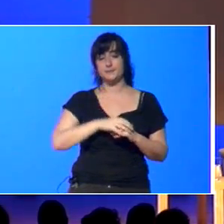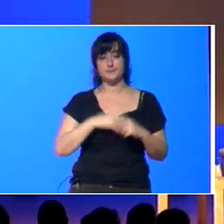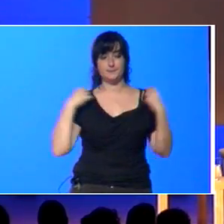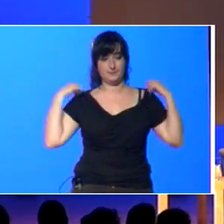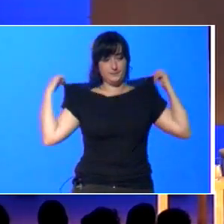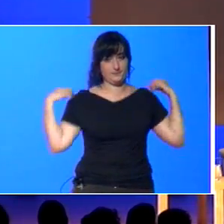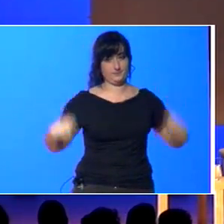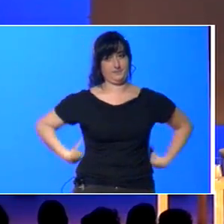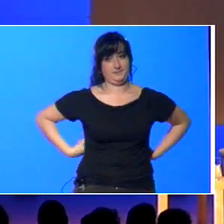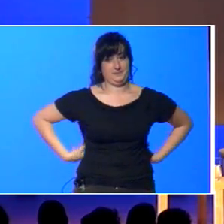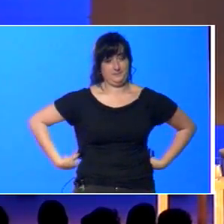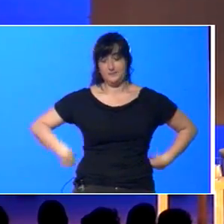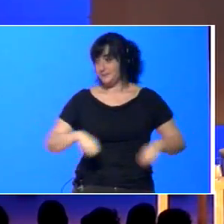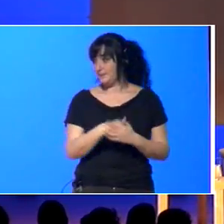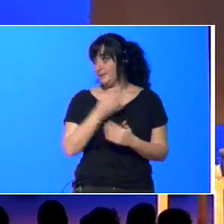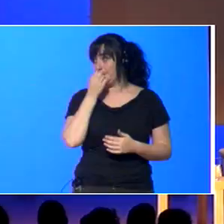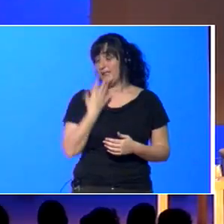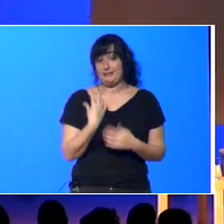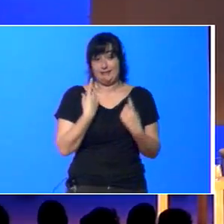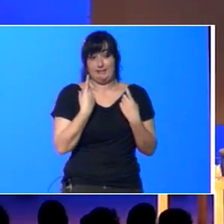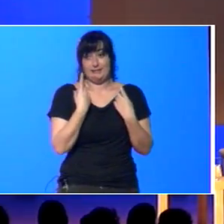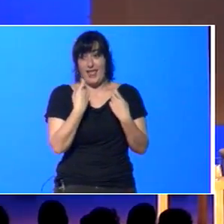Necesito presi.